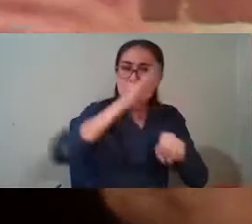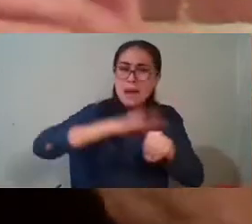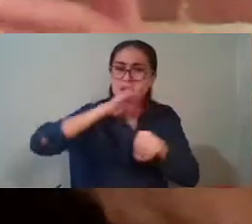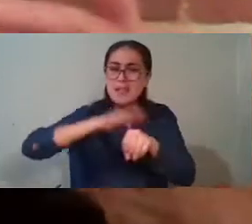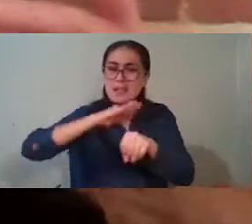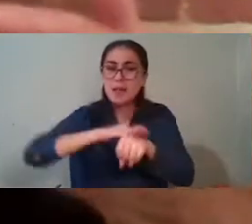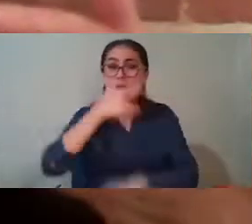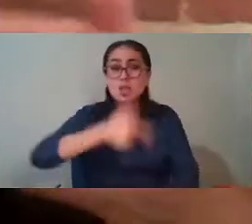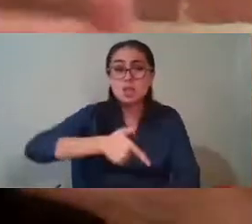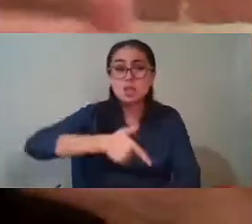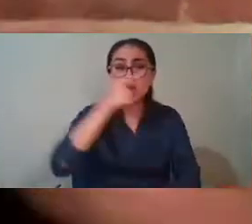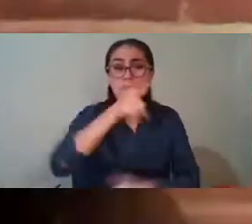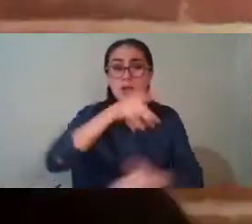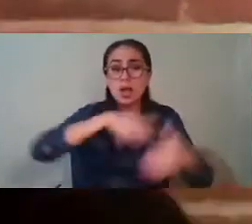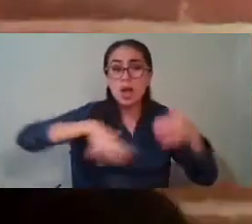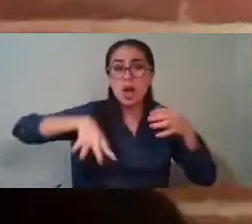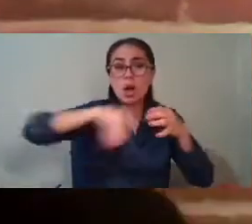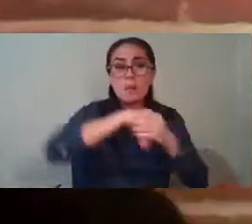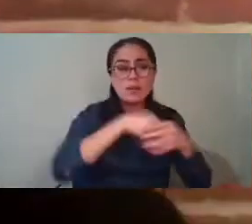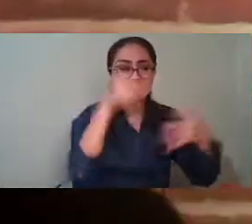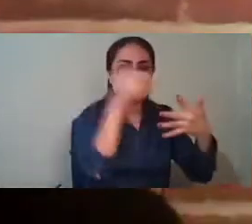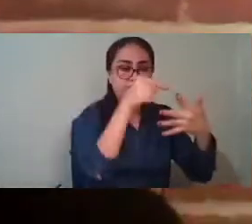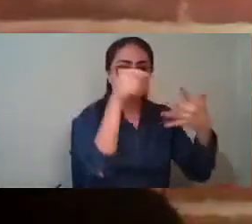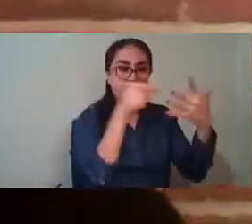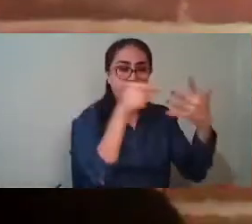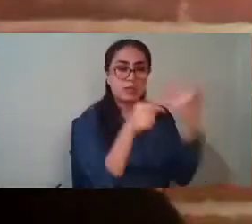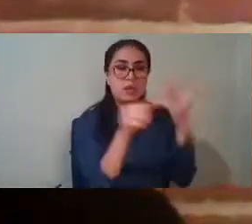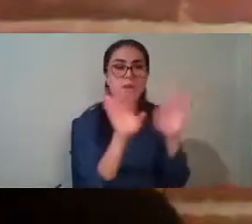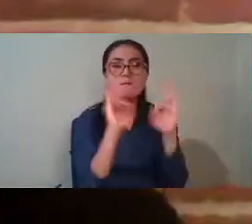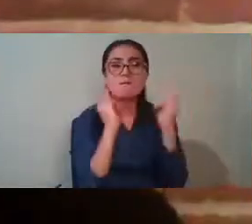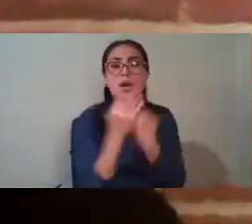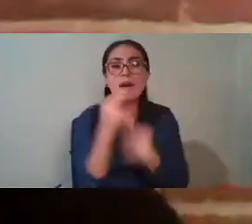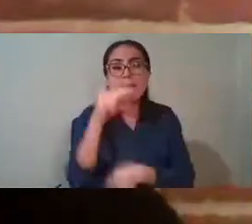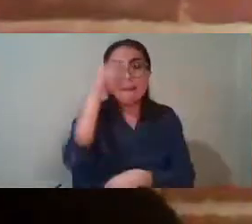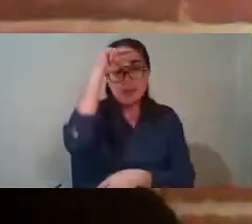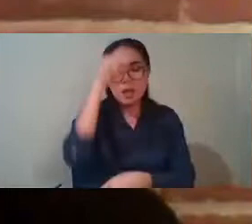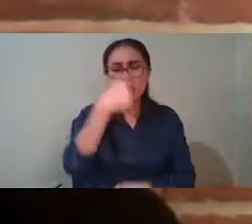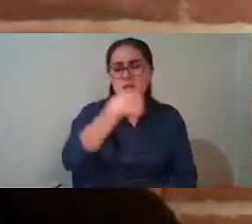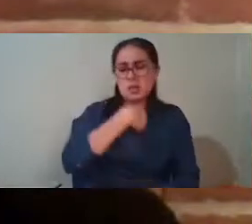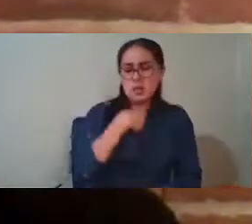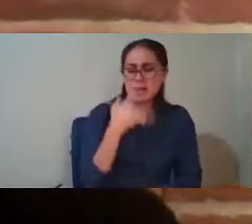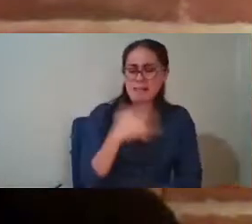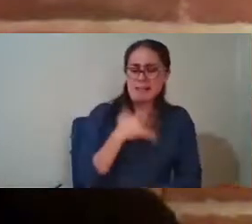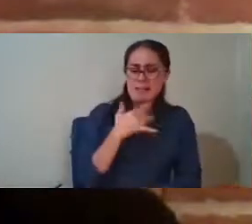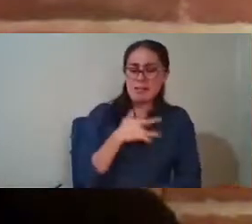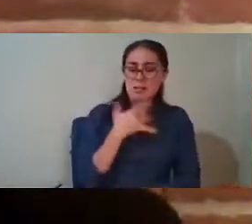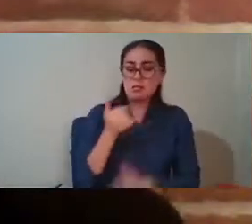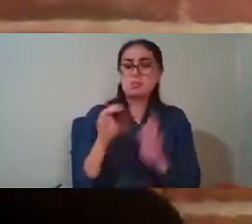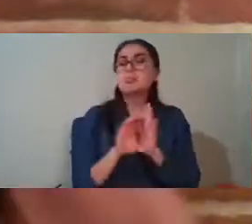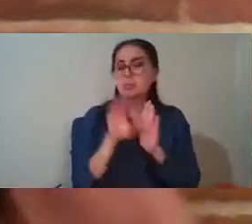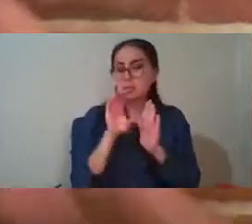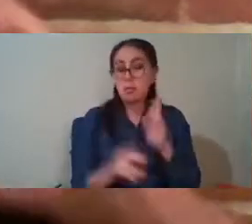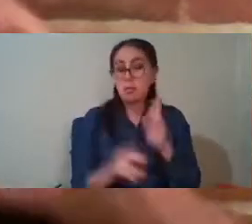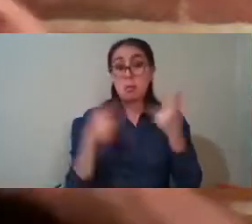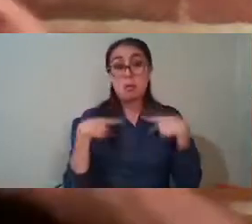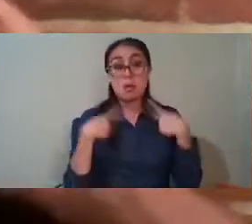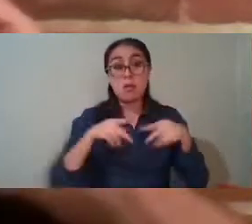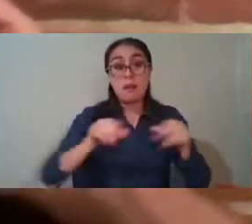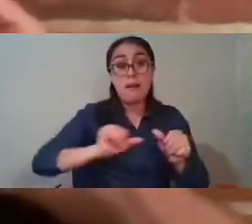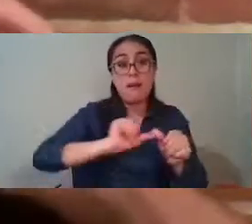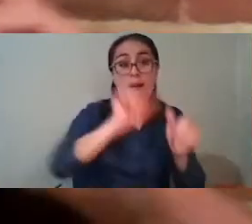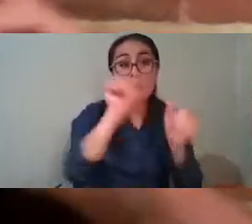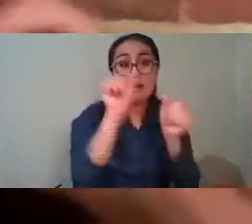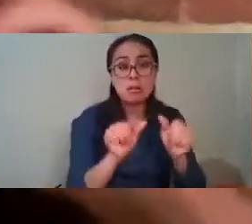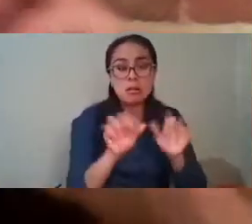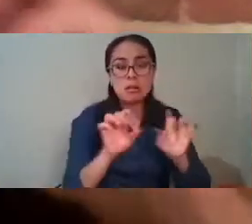había otras categorías que Gardner no había incluido. Y yo tengo la sensación que los artistas, cuando nos